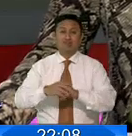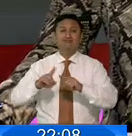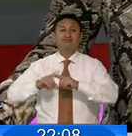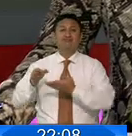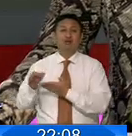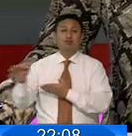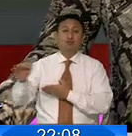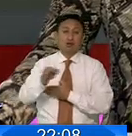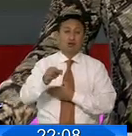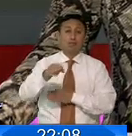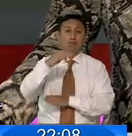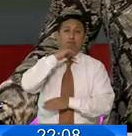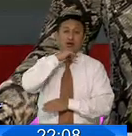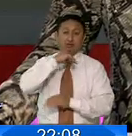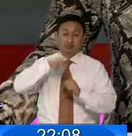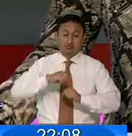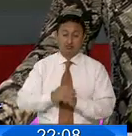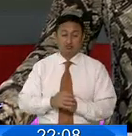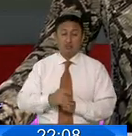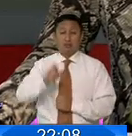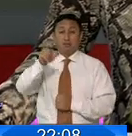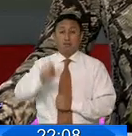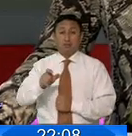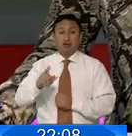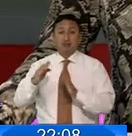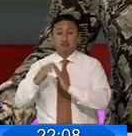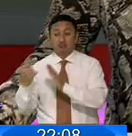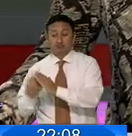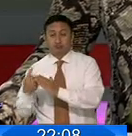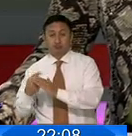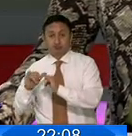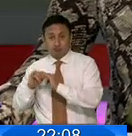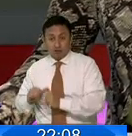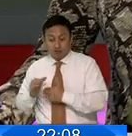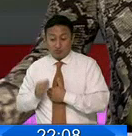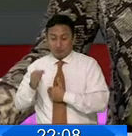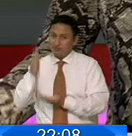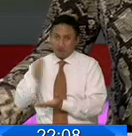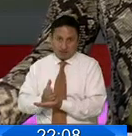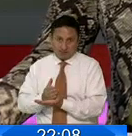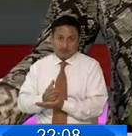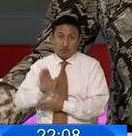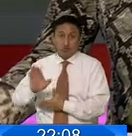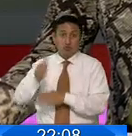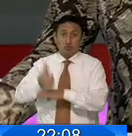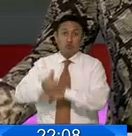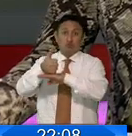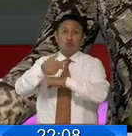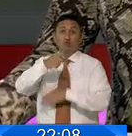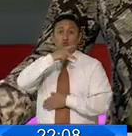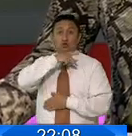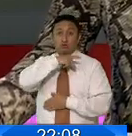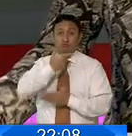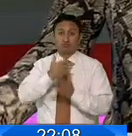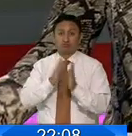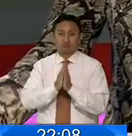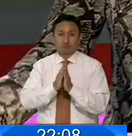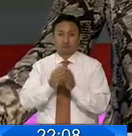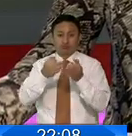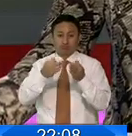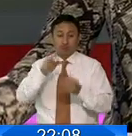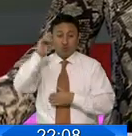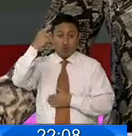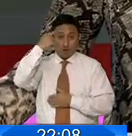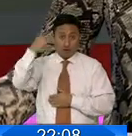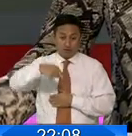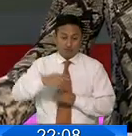dones de manabí se mantendrá el aislamiento para mitigar la propagación del cob y 19 las autoridades de portoviejo pedirán formalmente al gobierno